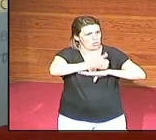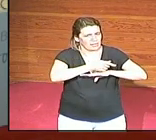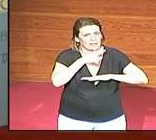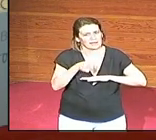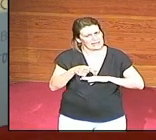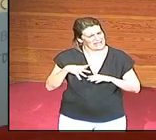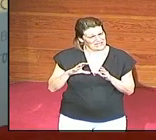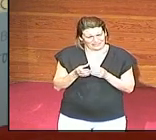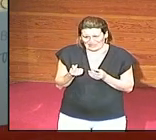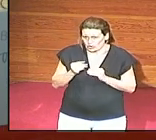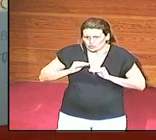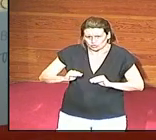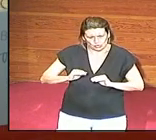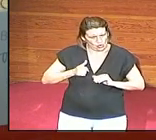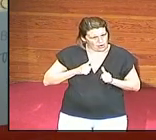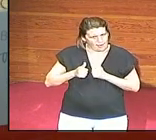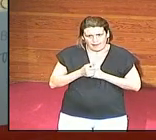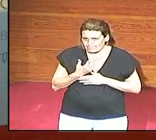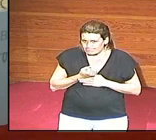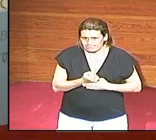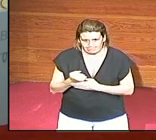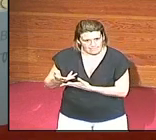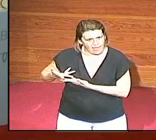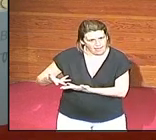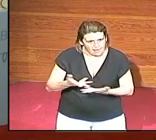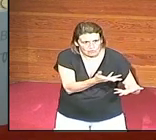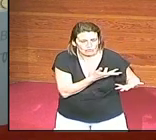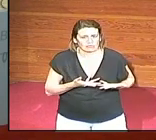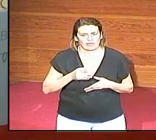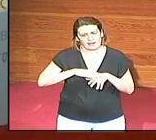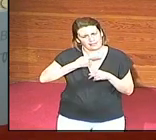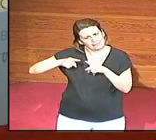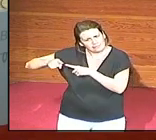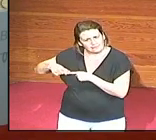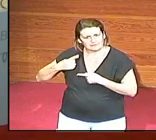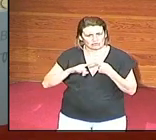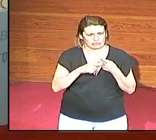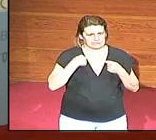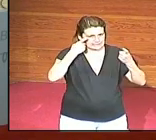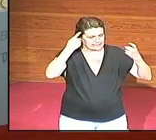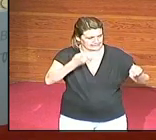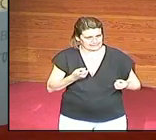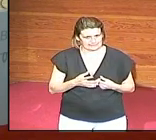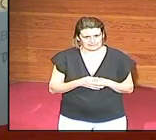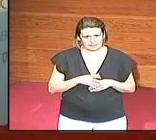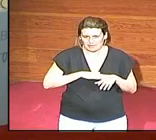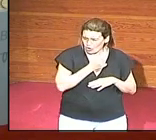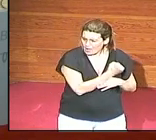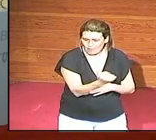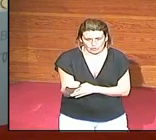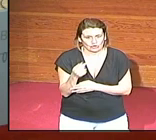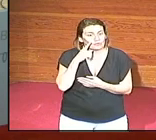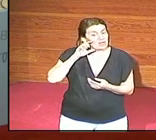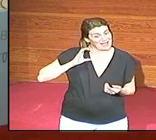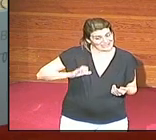propios dineros que ayudan y que están en el frente. No se suele ver ricos pegando